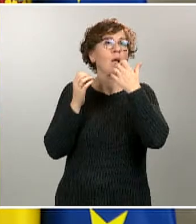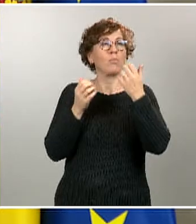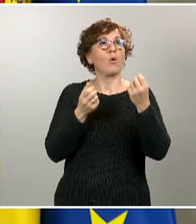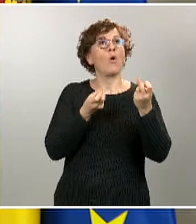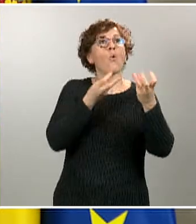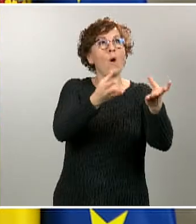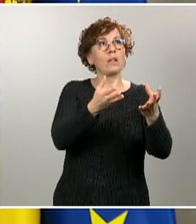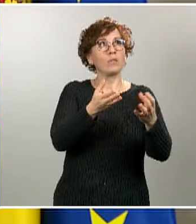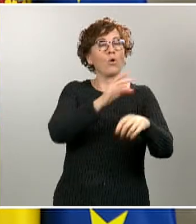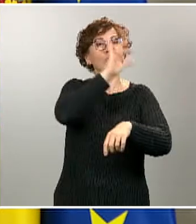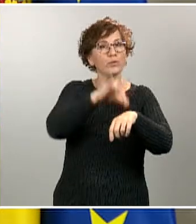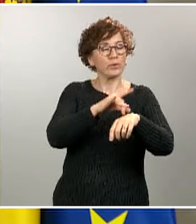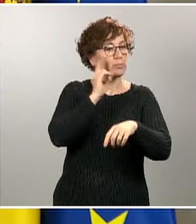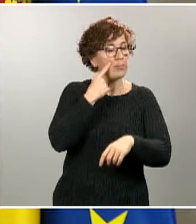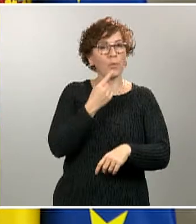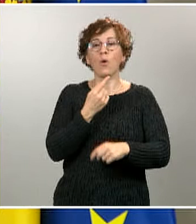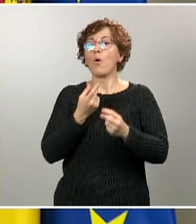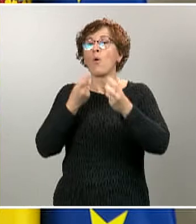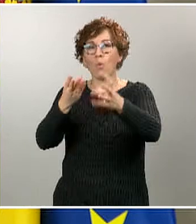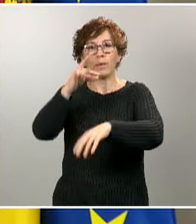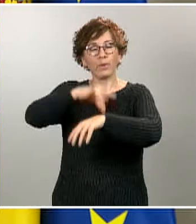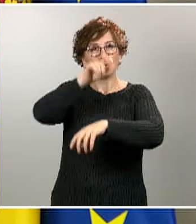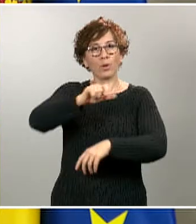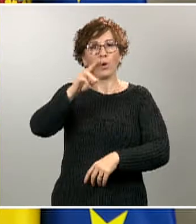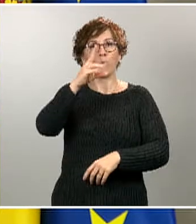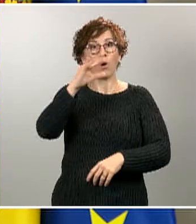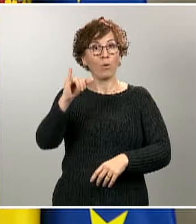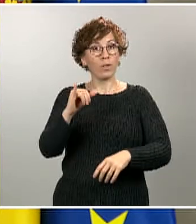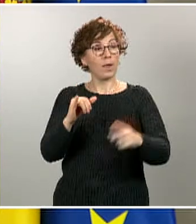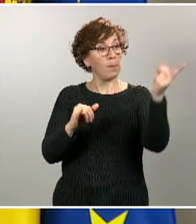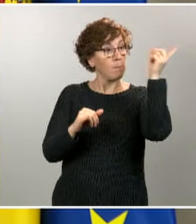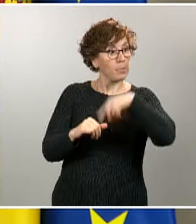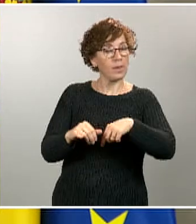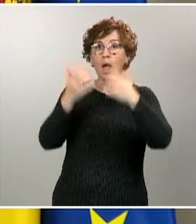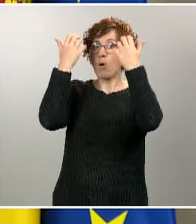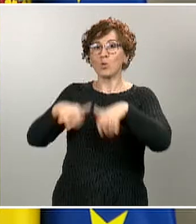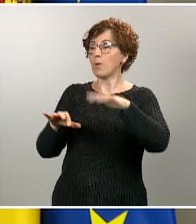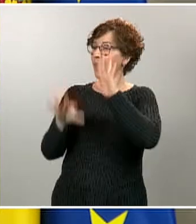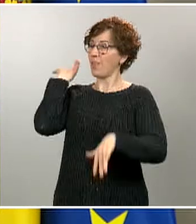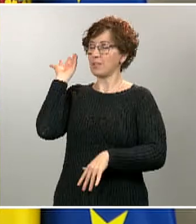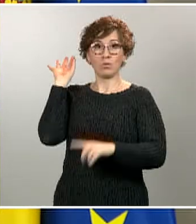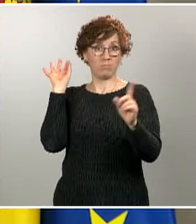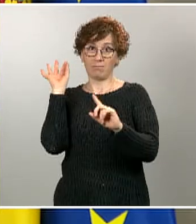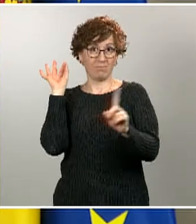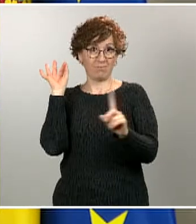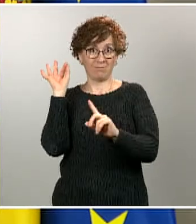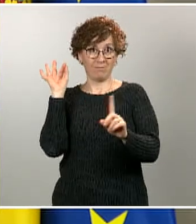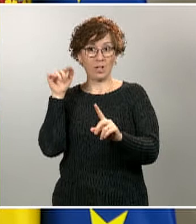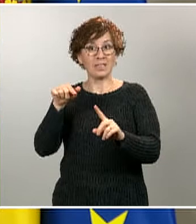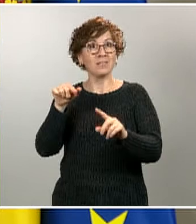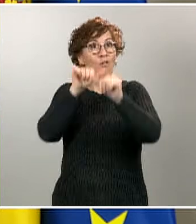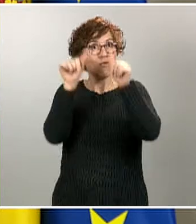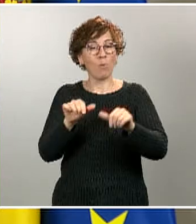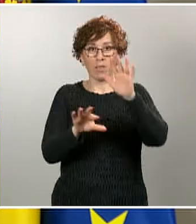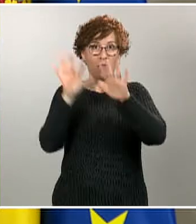o el número resultado concreto de un estudio, que ya automáticamente te desencadena una fase posterior. No es el tipo de decisión que se tome en base a